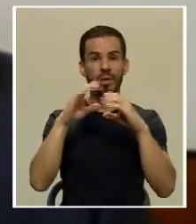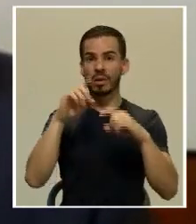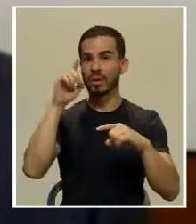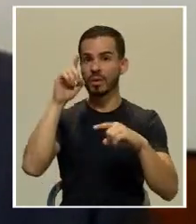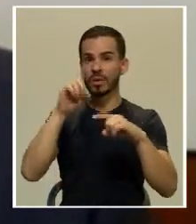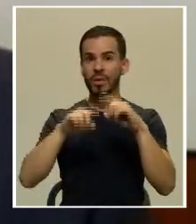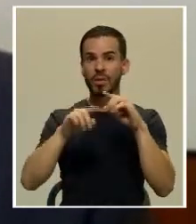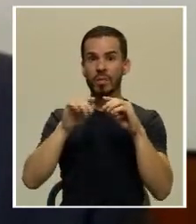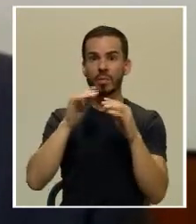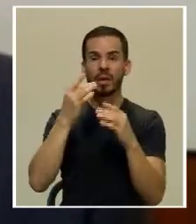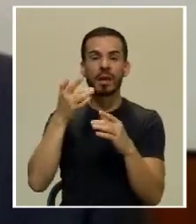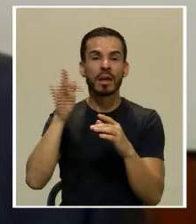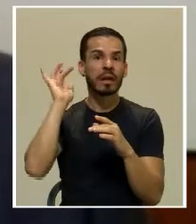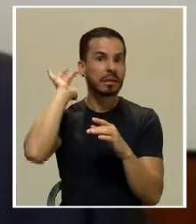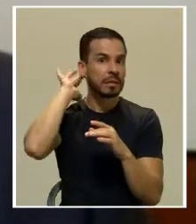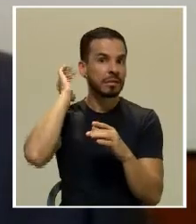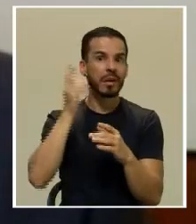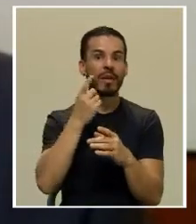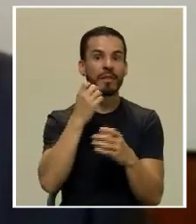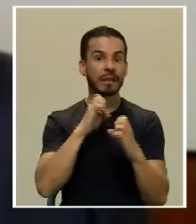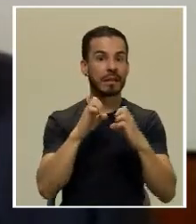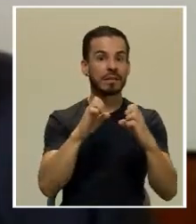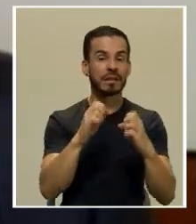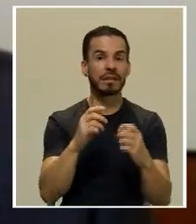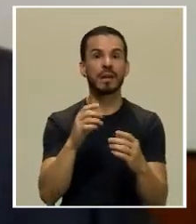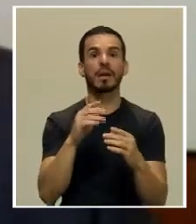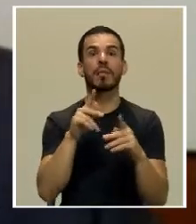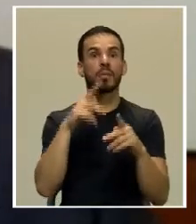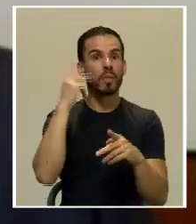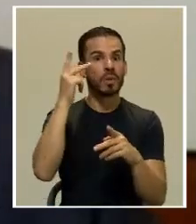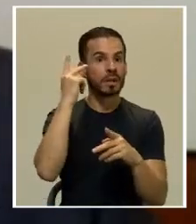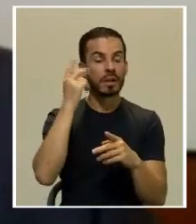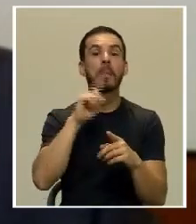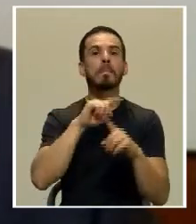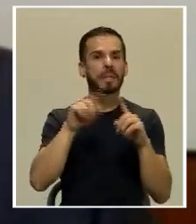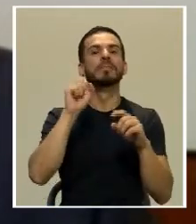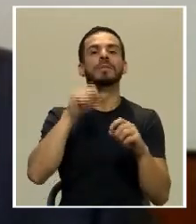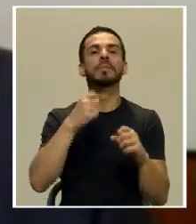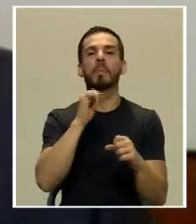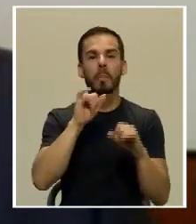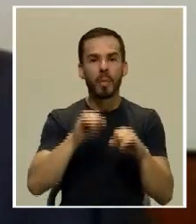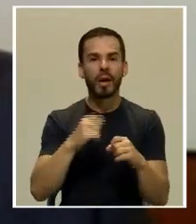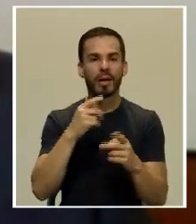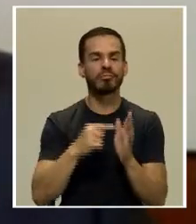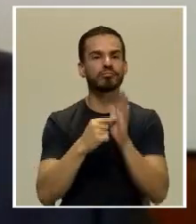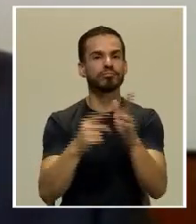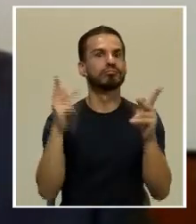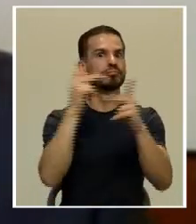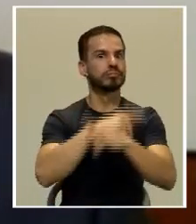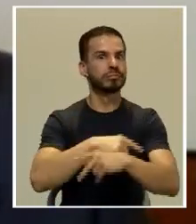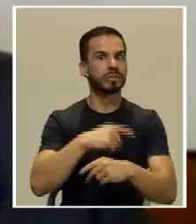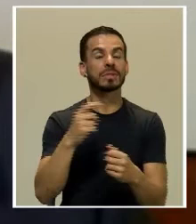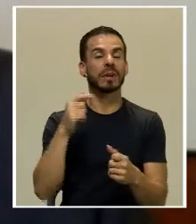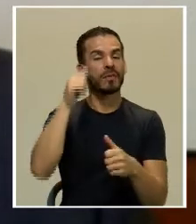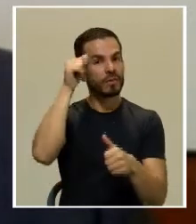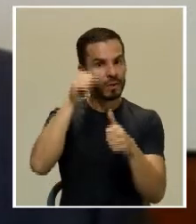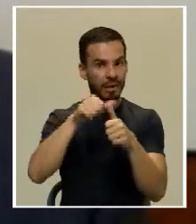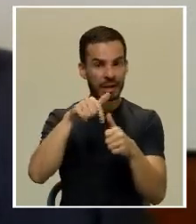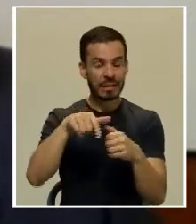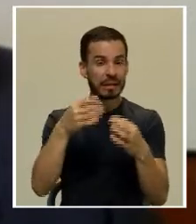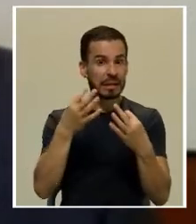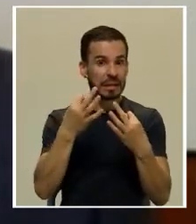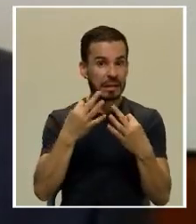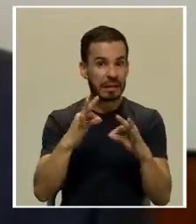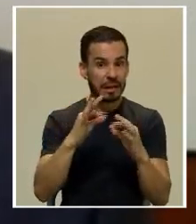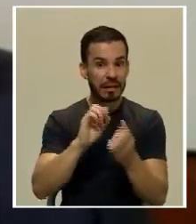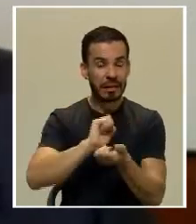puede maquillar una falta de estrategia política, pero sí la puede empeorar. Y lo que es cierto es que, recordemos, en este